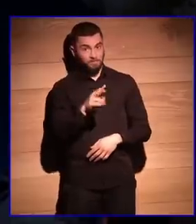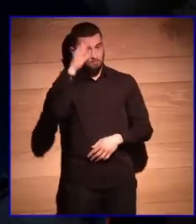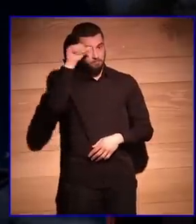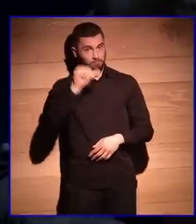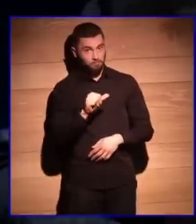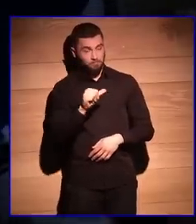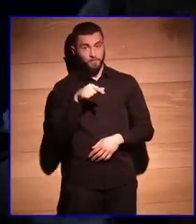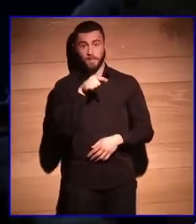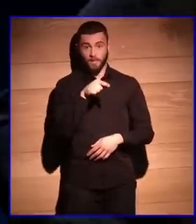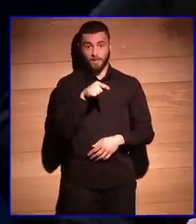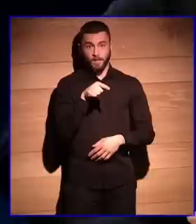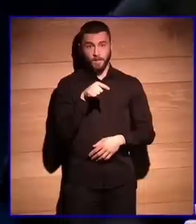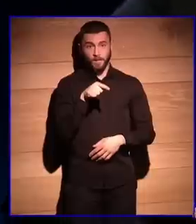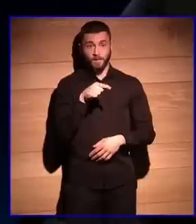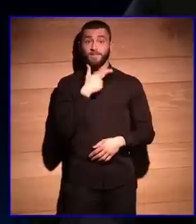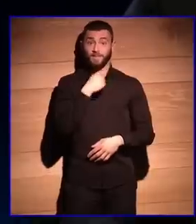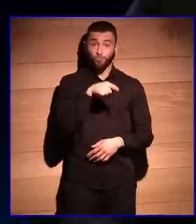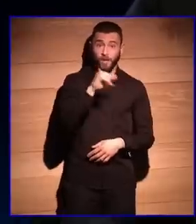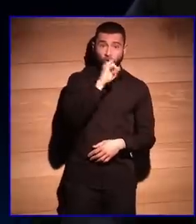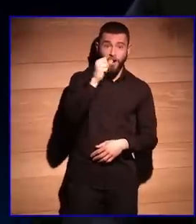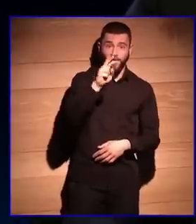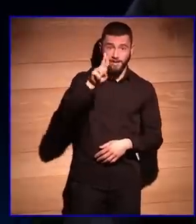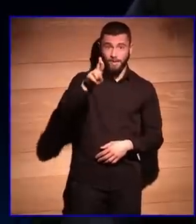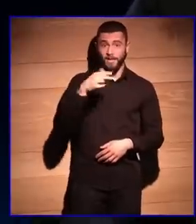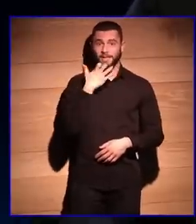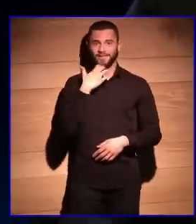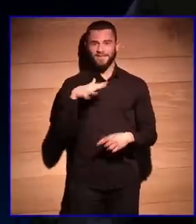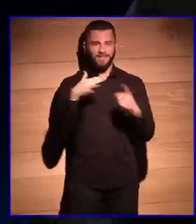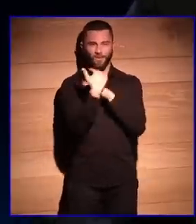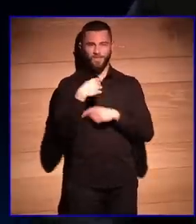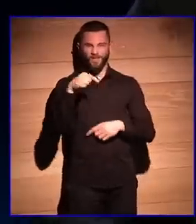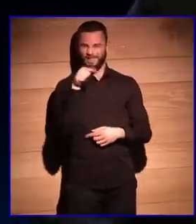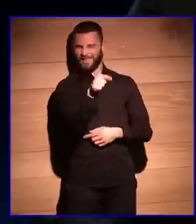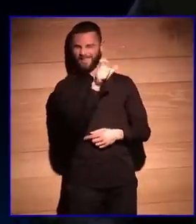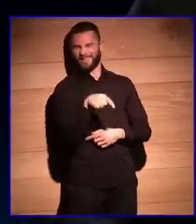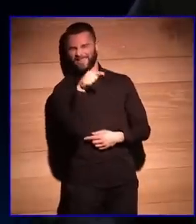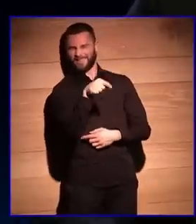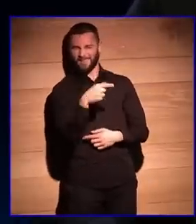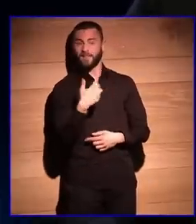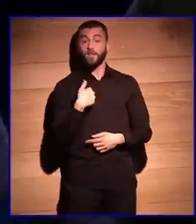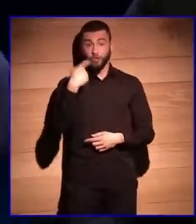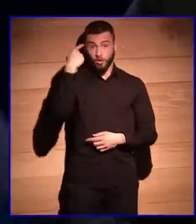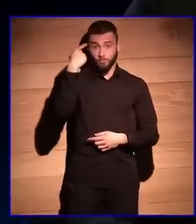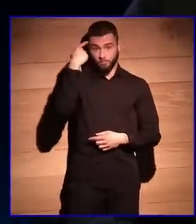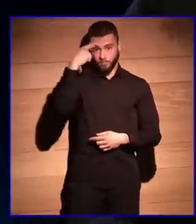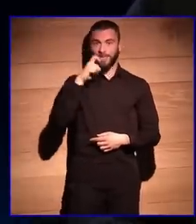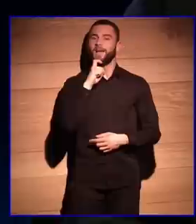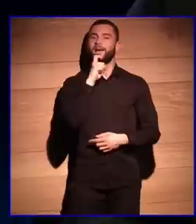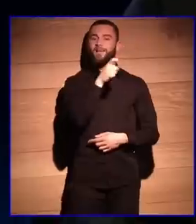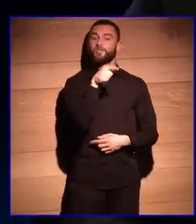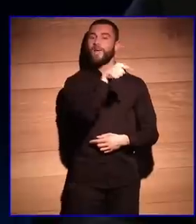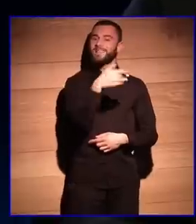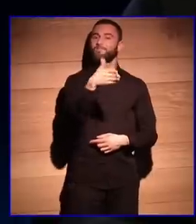estás viendo la serie y estás viendo el percal, de ese Menda, saber que yo ya te he advertido que ese cabrón muere,